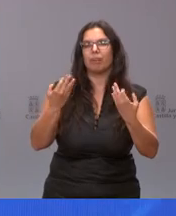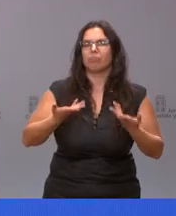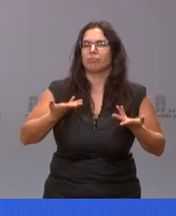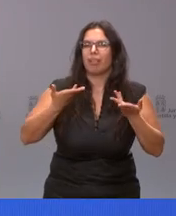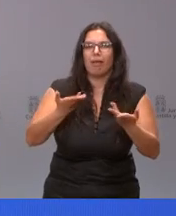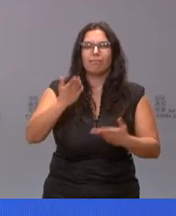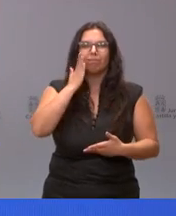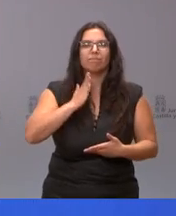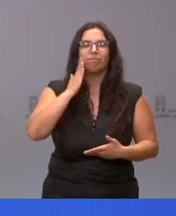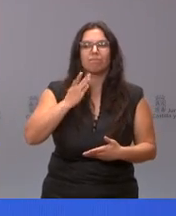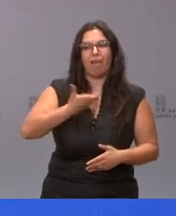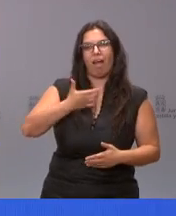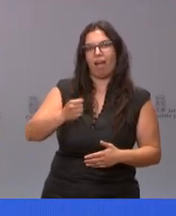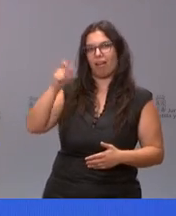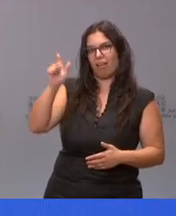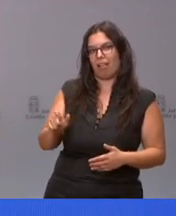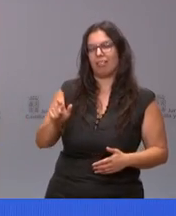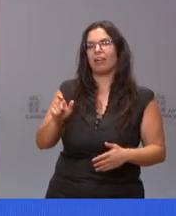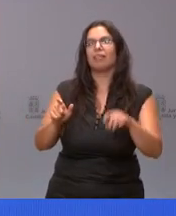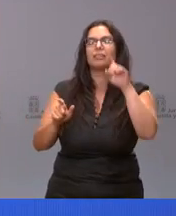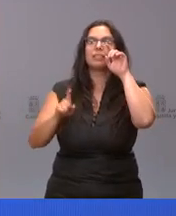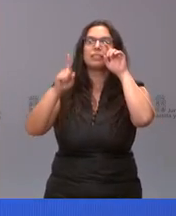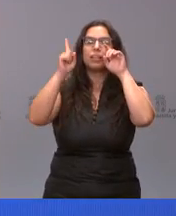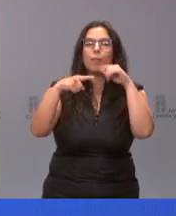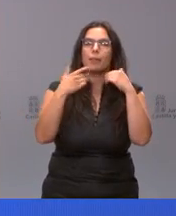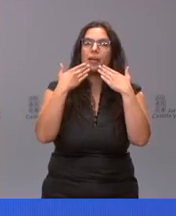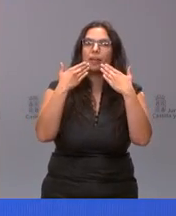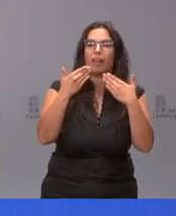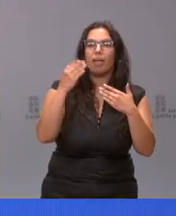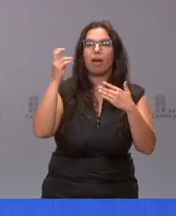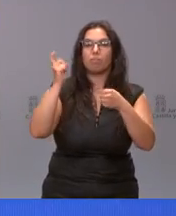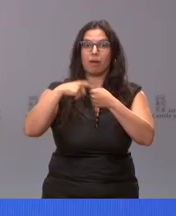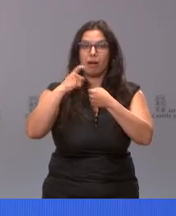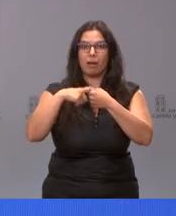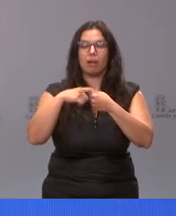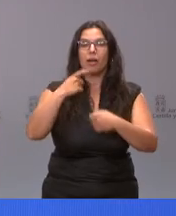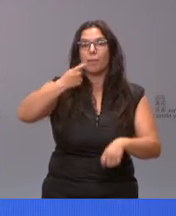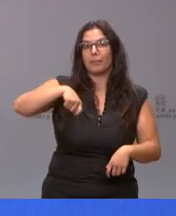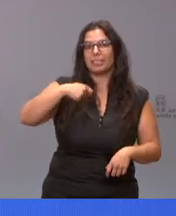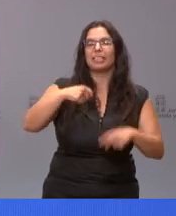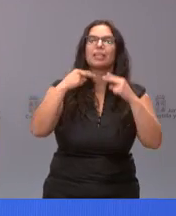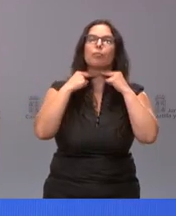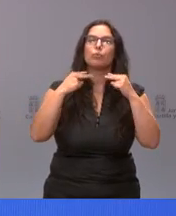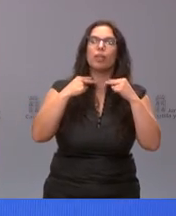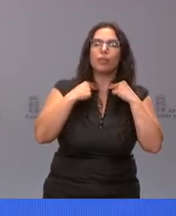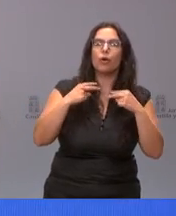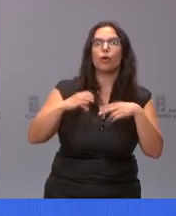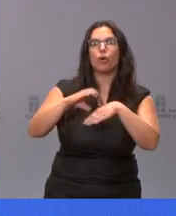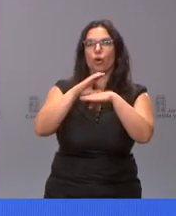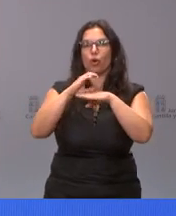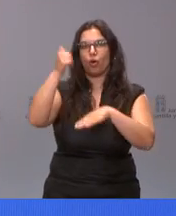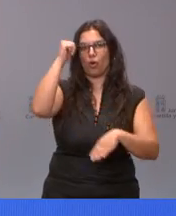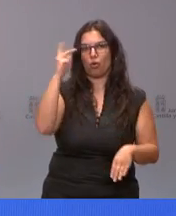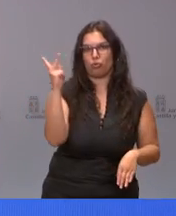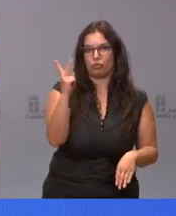de Guzmán, el alcalde de Medina del Campo. También quiero agradecer la presencia del presidente de la Diputación, de los consejeros,